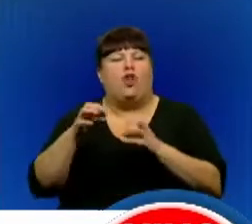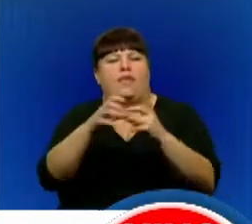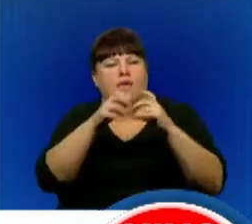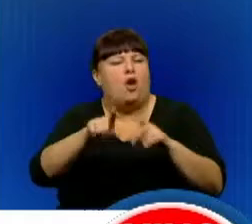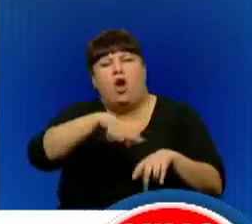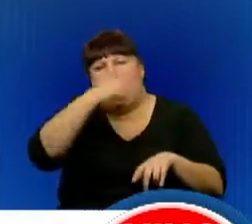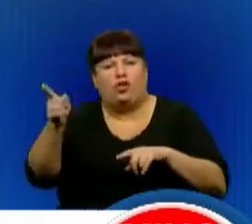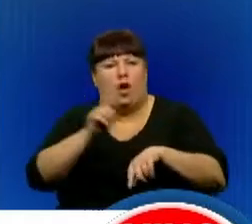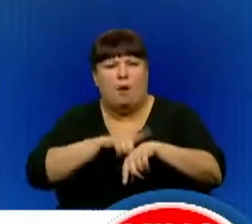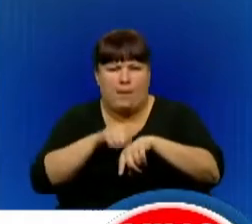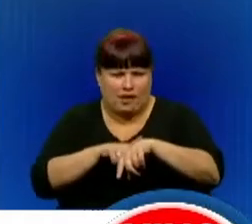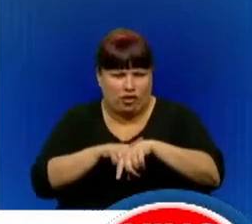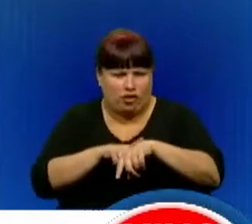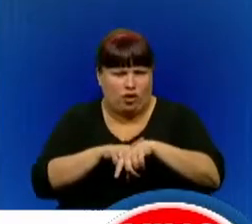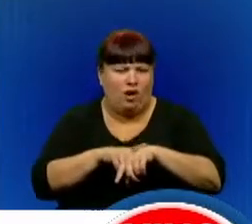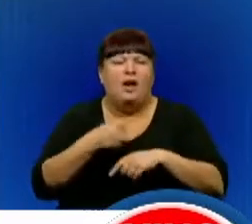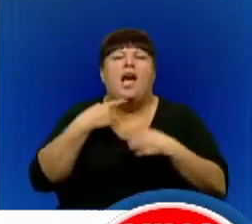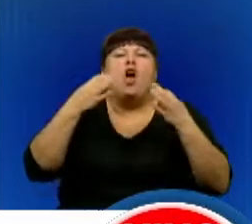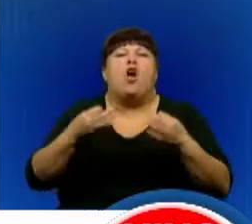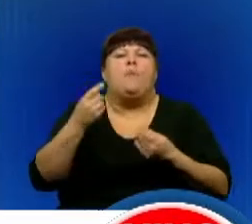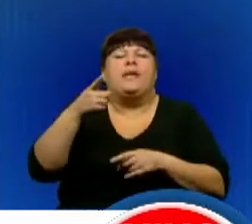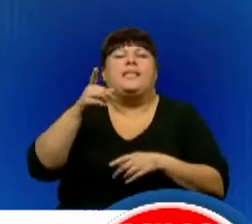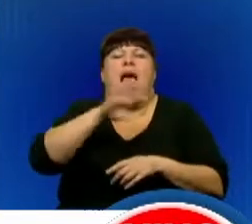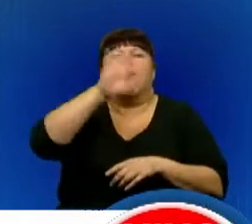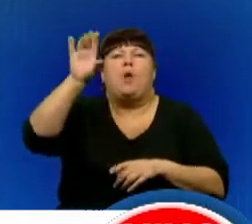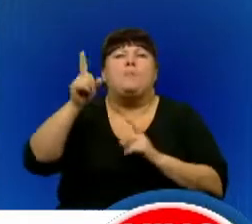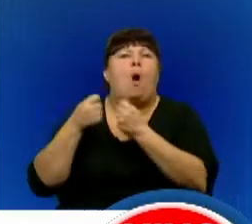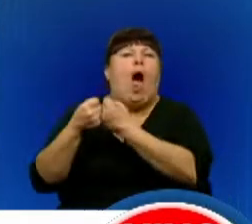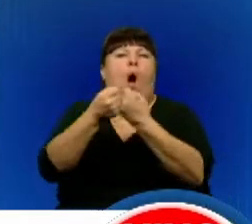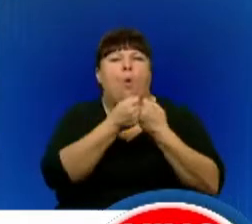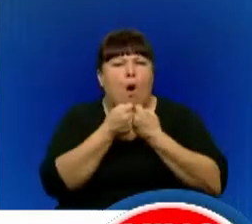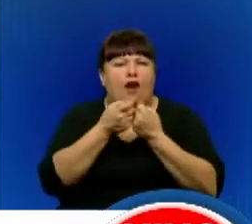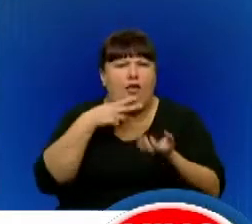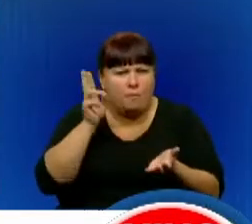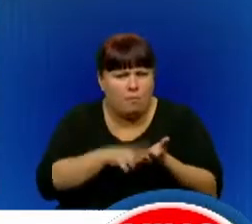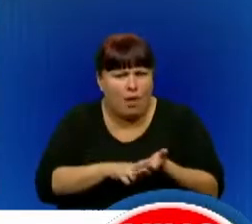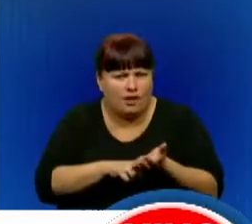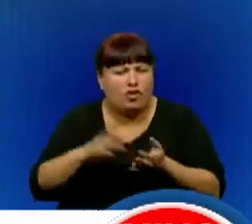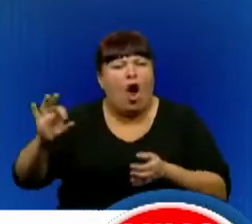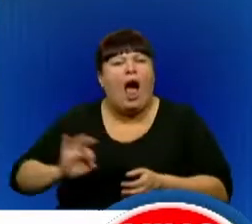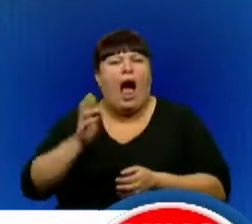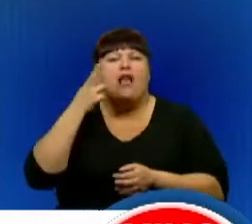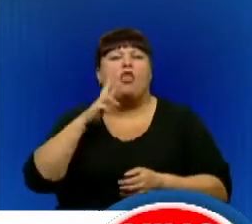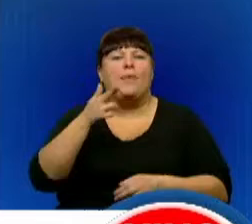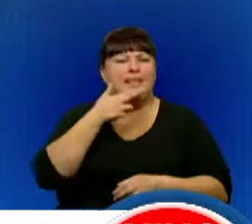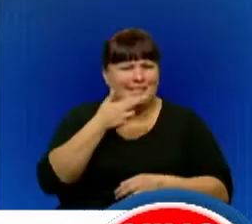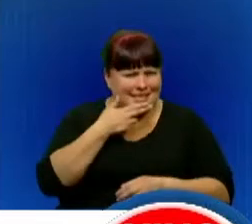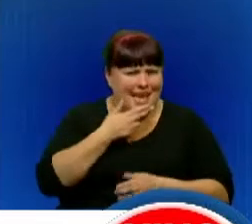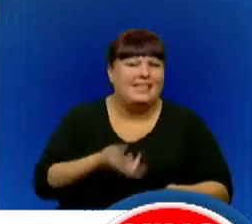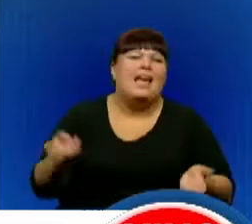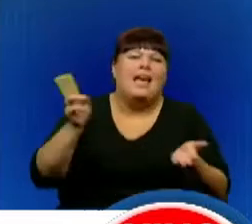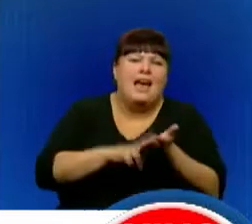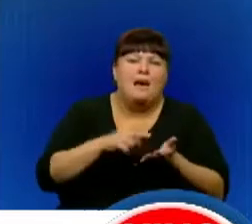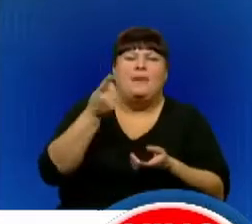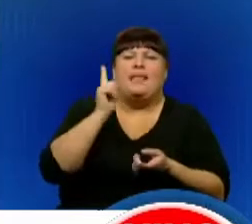momento. ¿A qué se habían comprometido las provincias en ese consenso fiscal del año 2017, ratificado